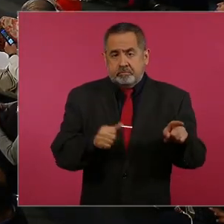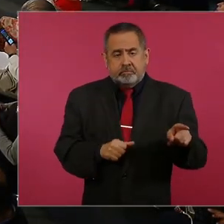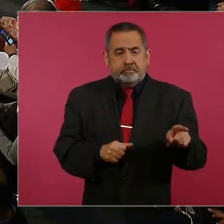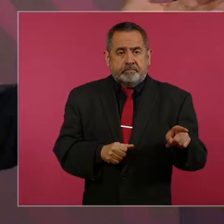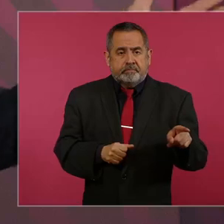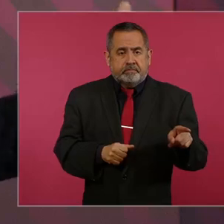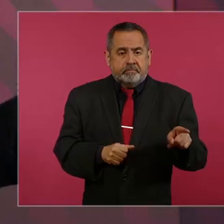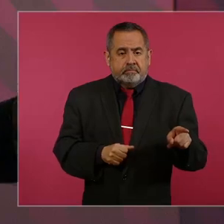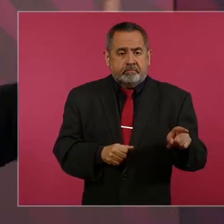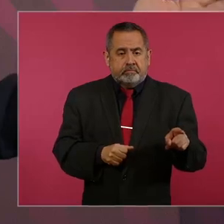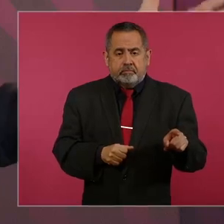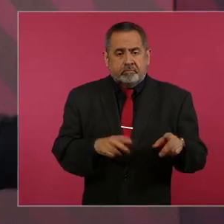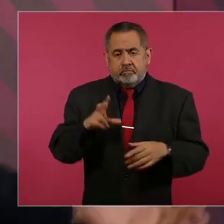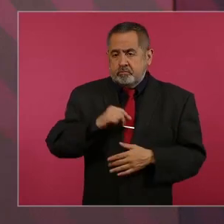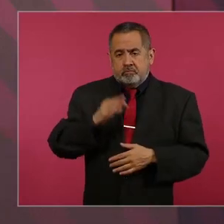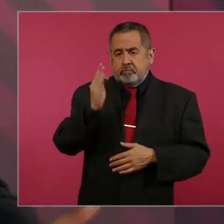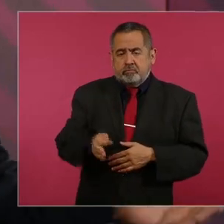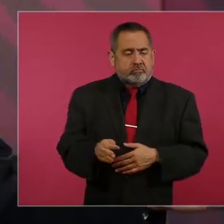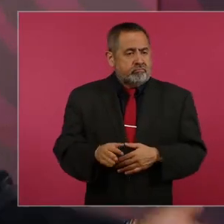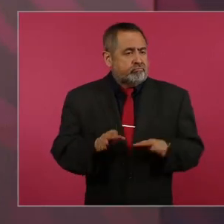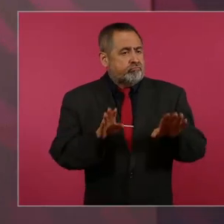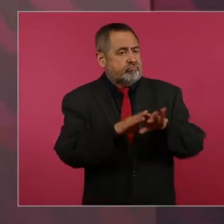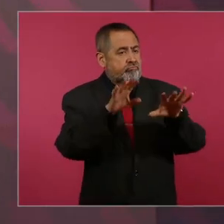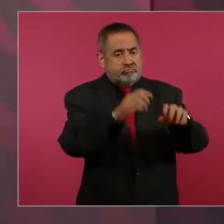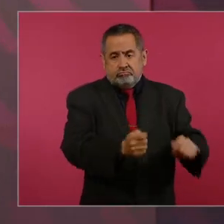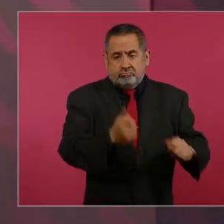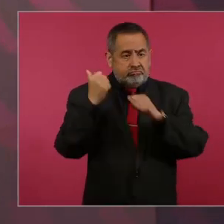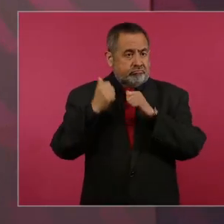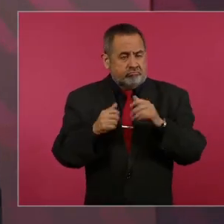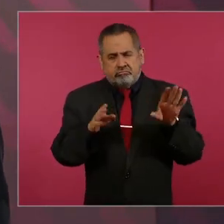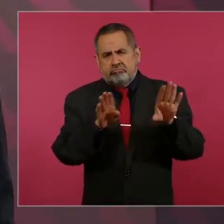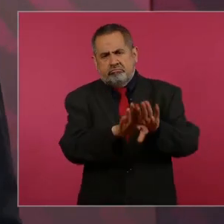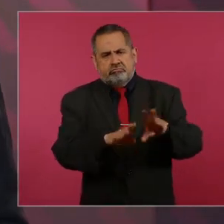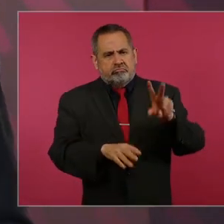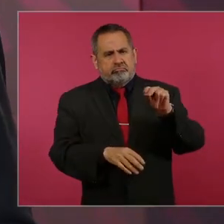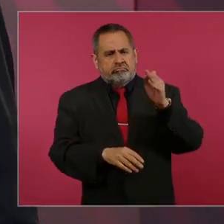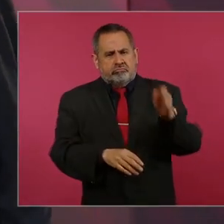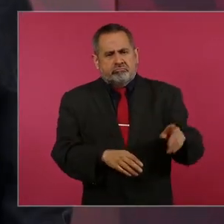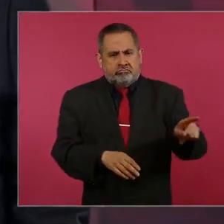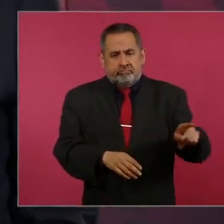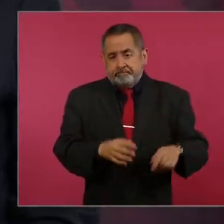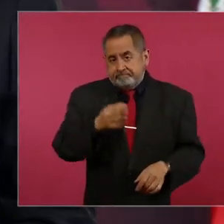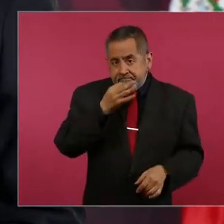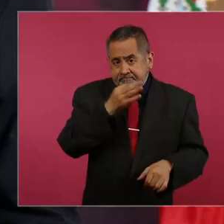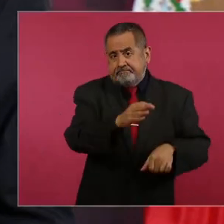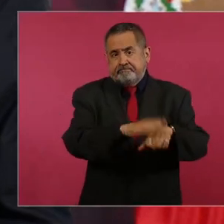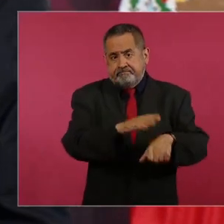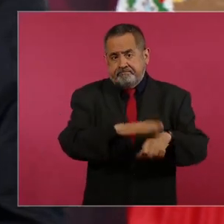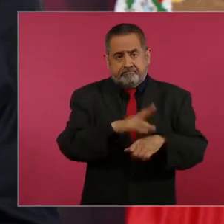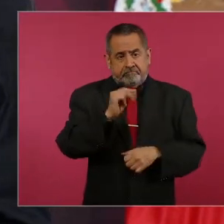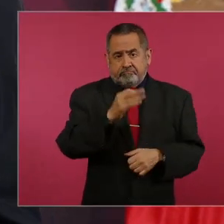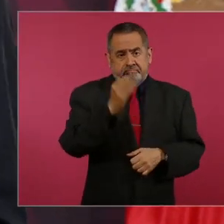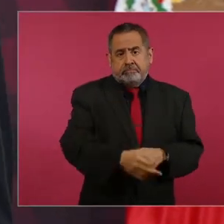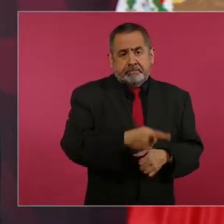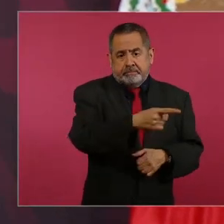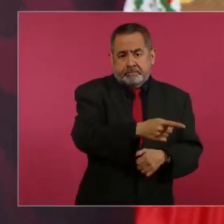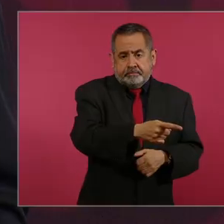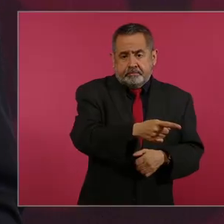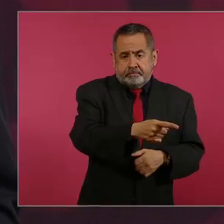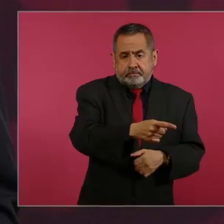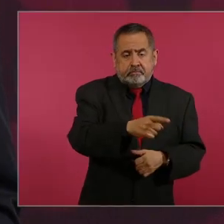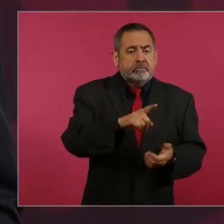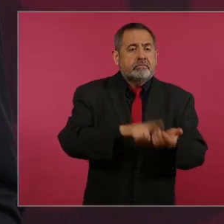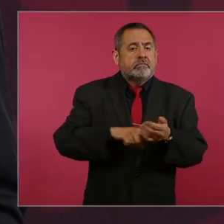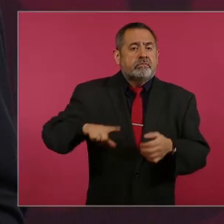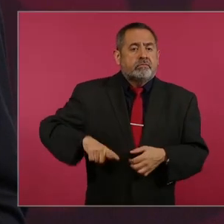nosotros no aceptaríamos deportaciones y una vez lo adelanto del gobierno de